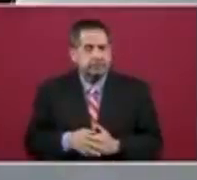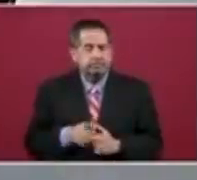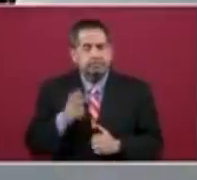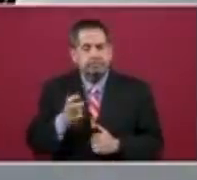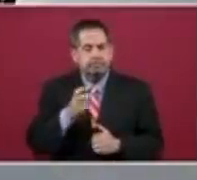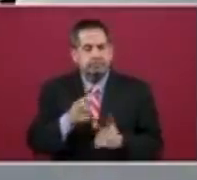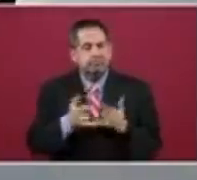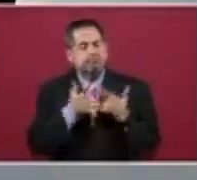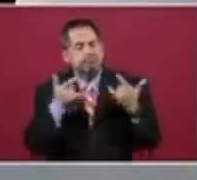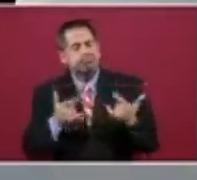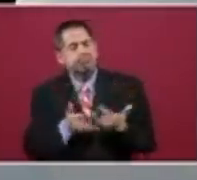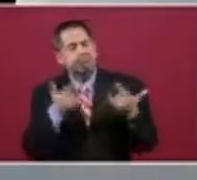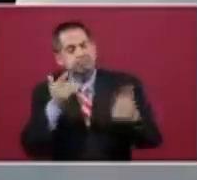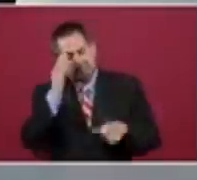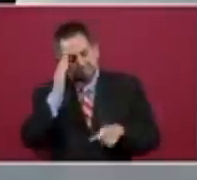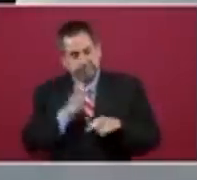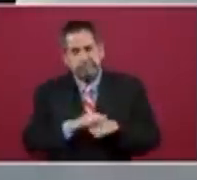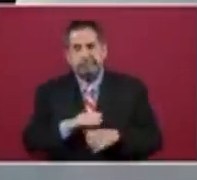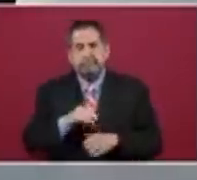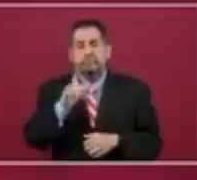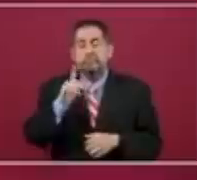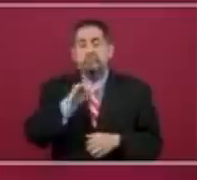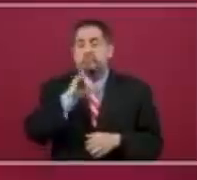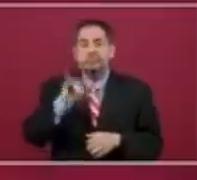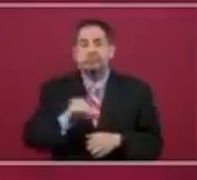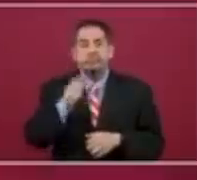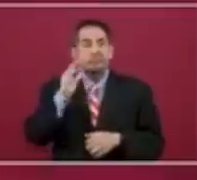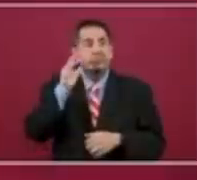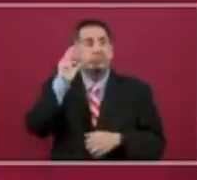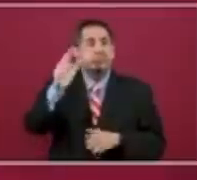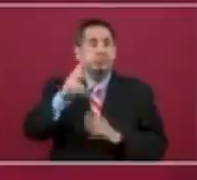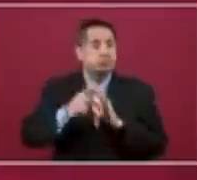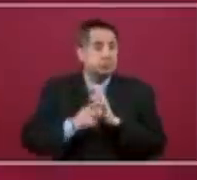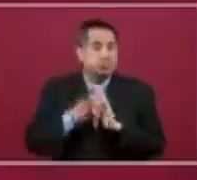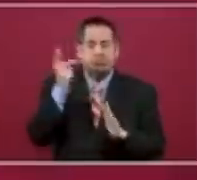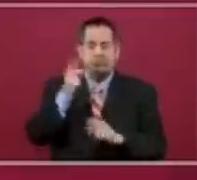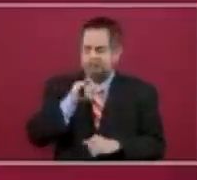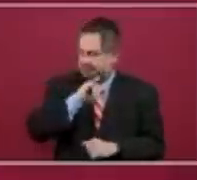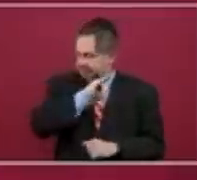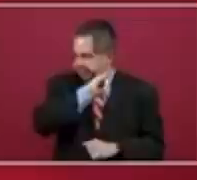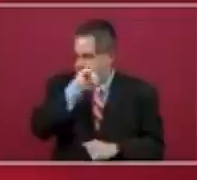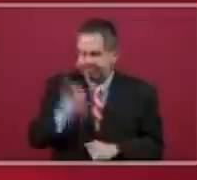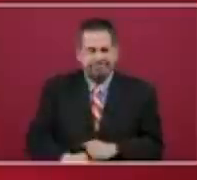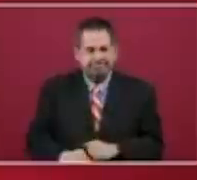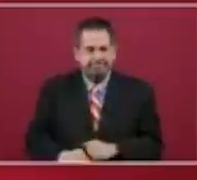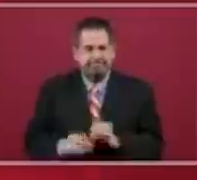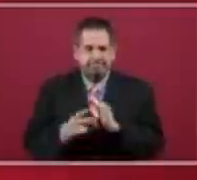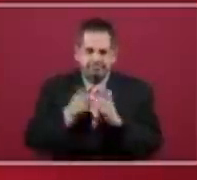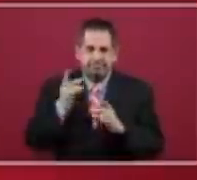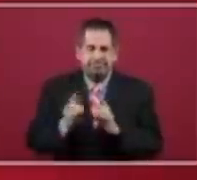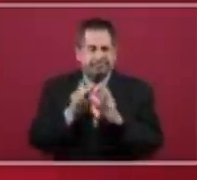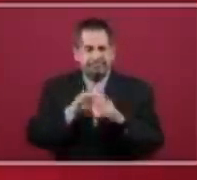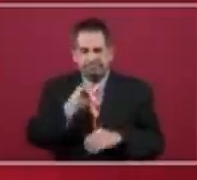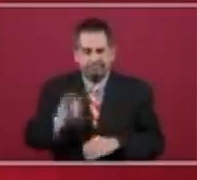estos hechos para que nunca jamás vuelvan